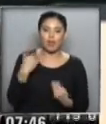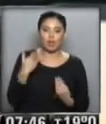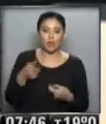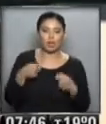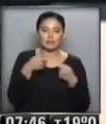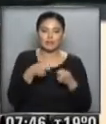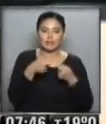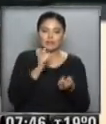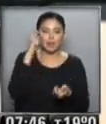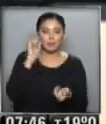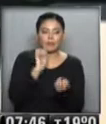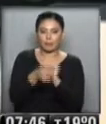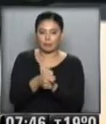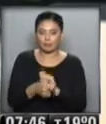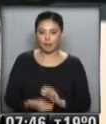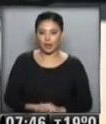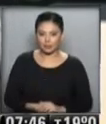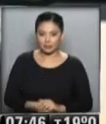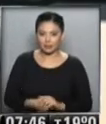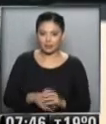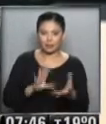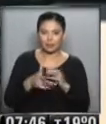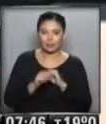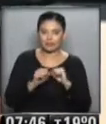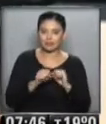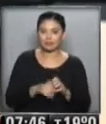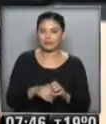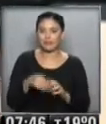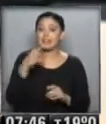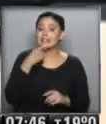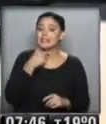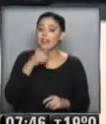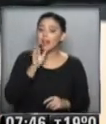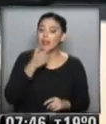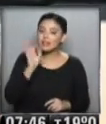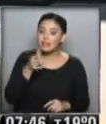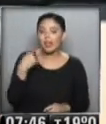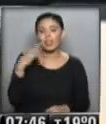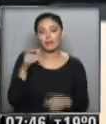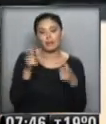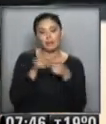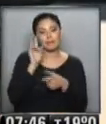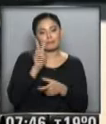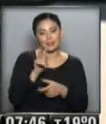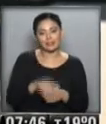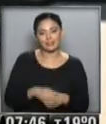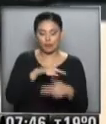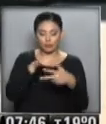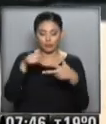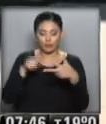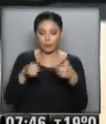motivar que este taxista desista de su intención? Para saberlo, hay que ver la película Bomba. Entonces, estos son los